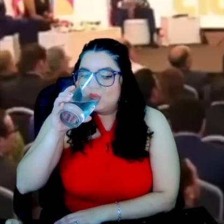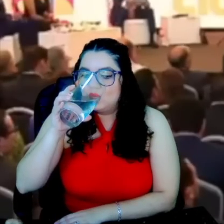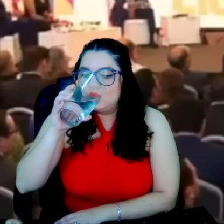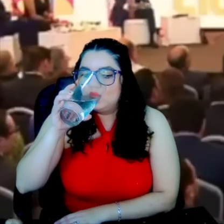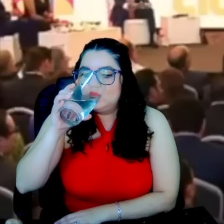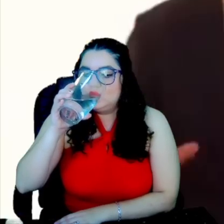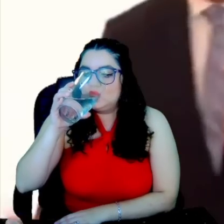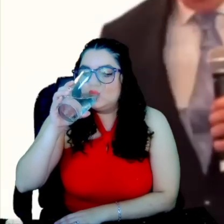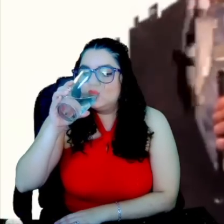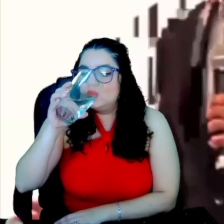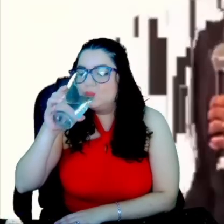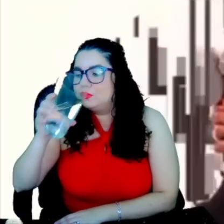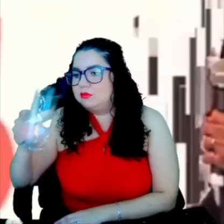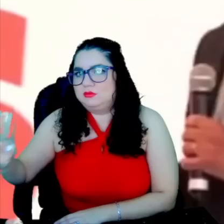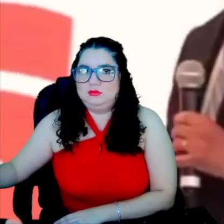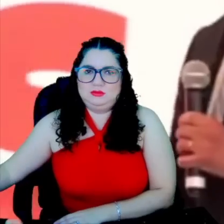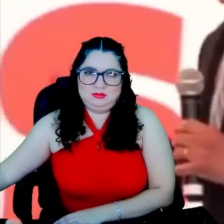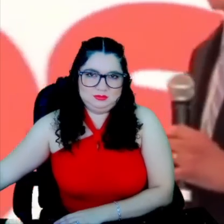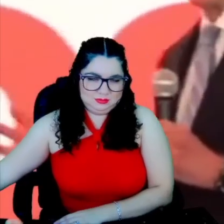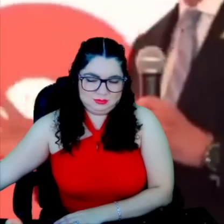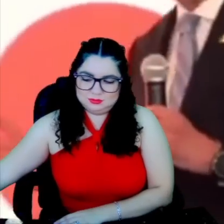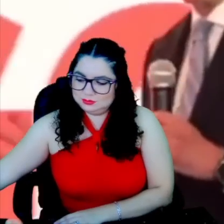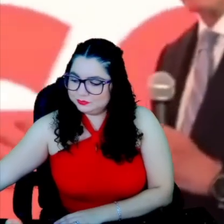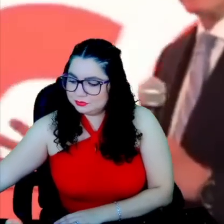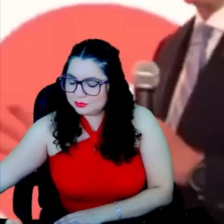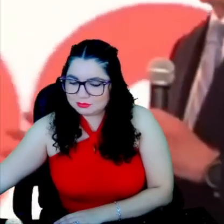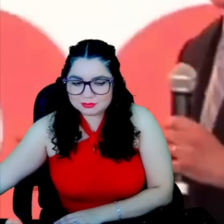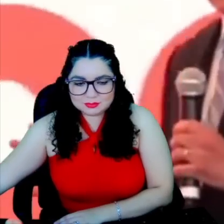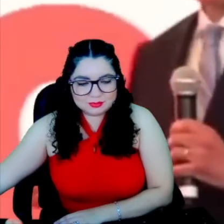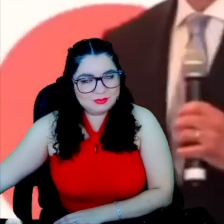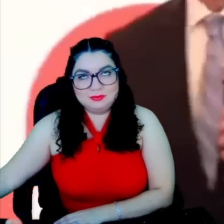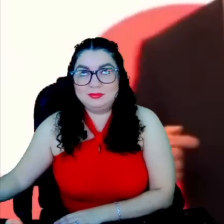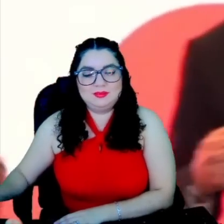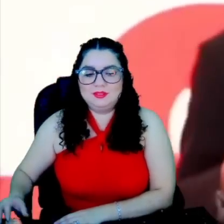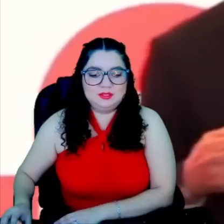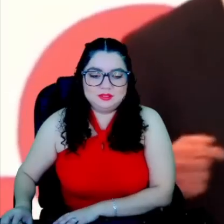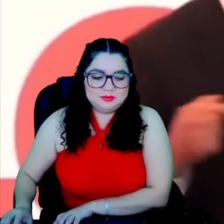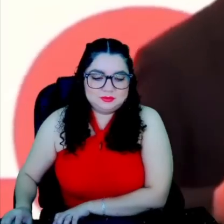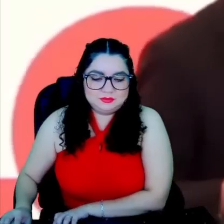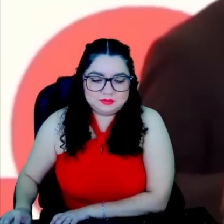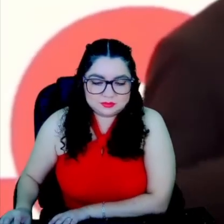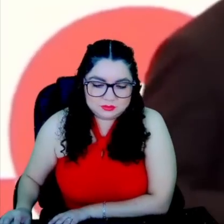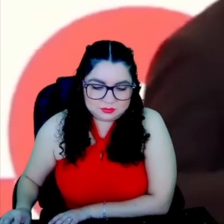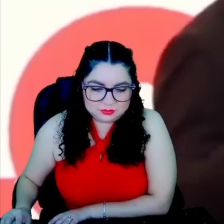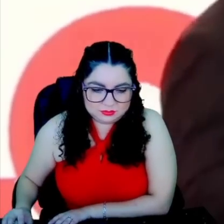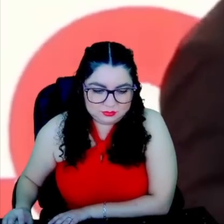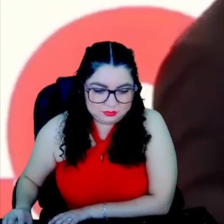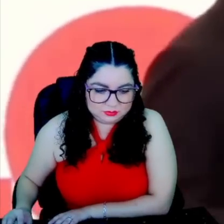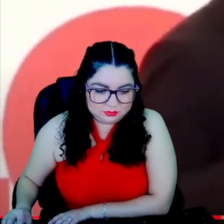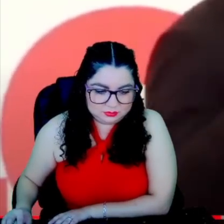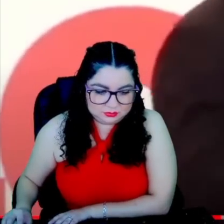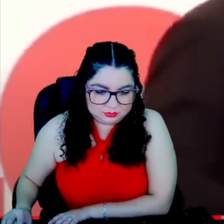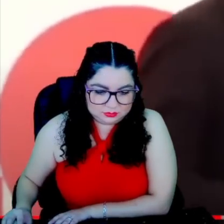hace pactos con los criminales, aquí ya se dijo muy bien, hasta saluda a la mamá del Chapo, nosotros, el Frente,